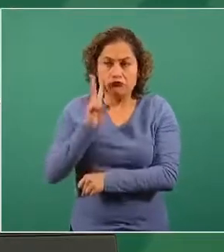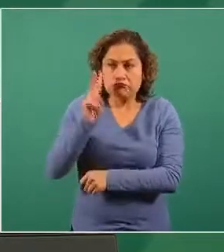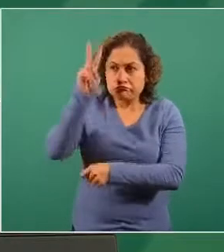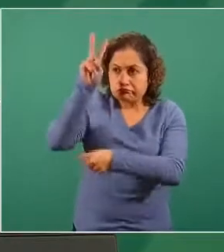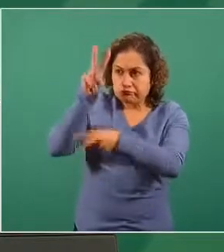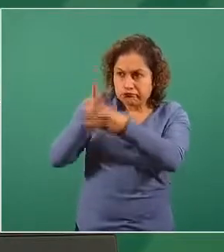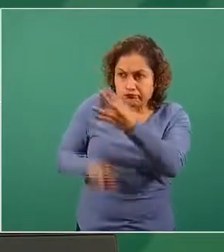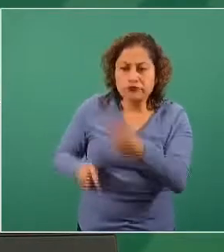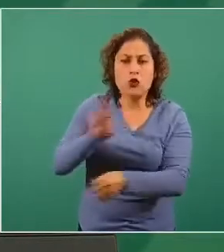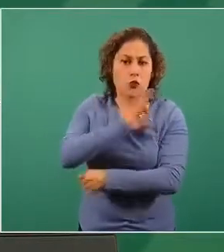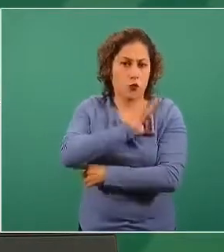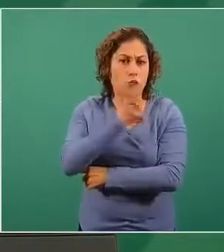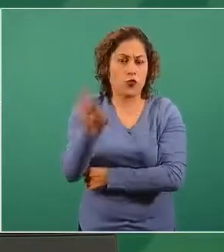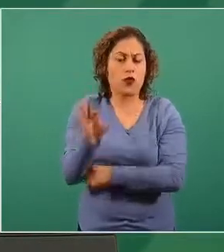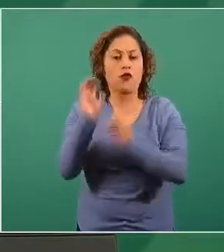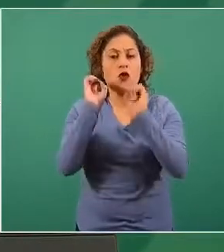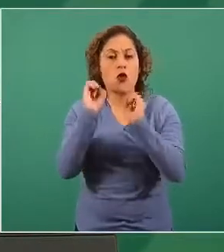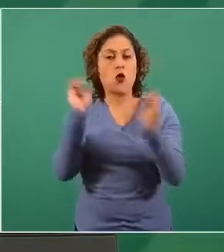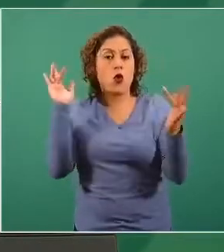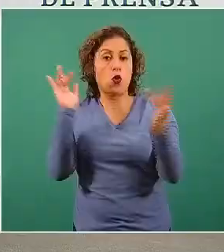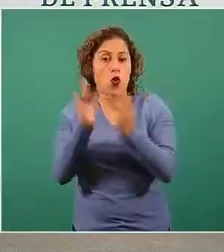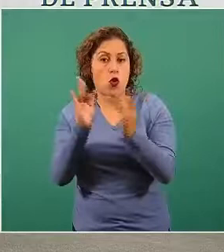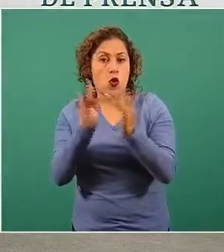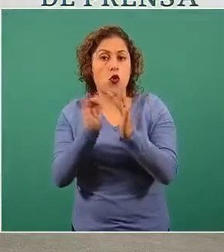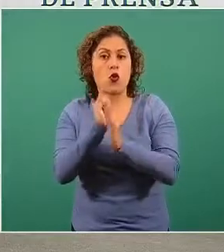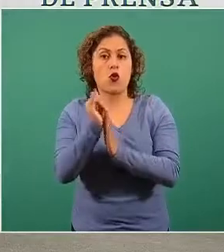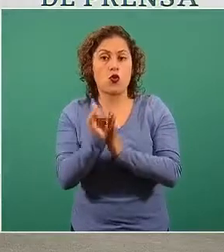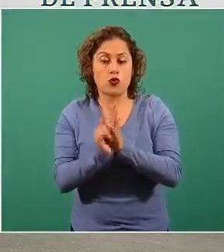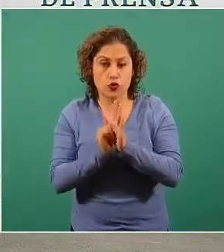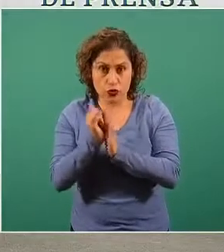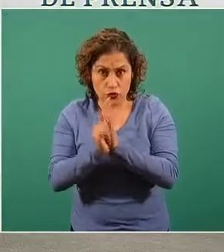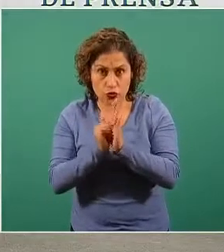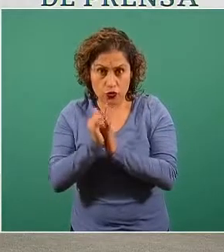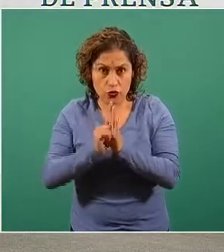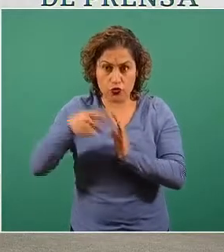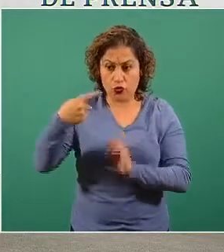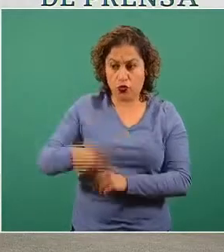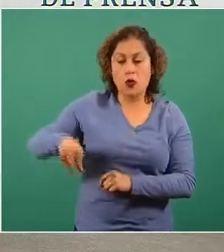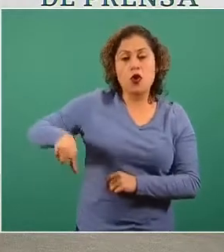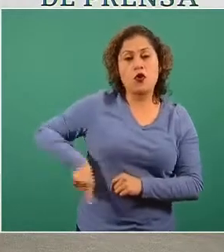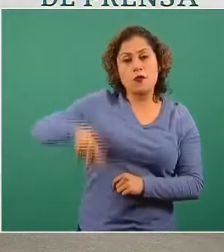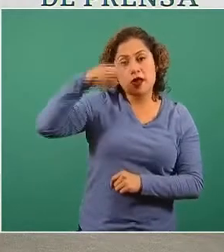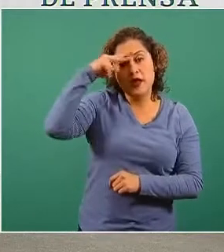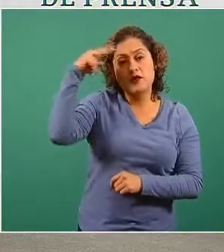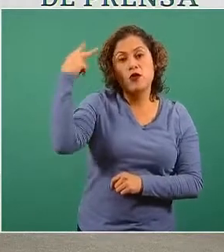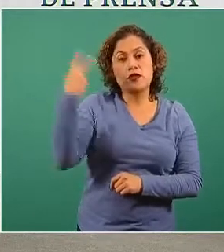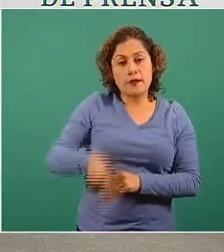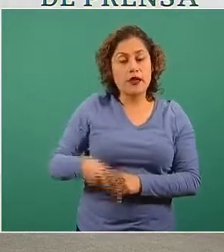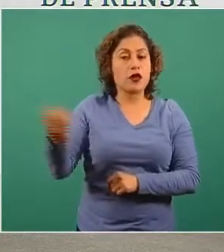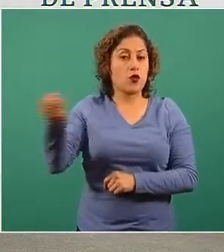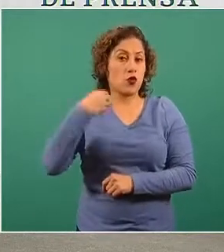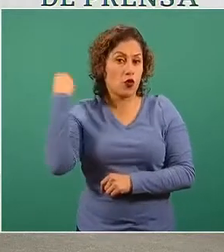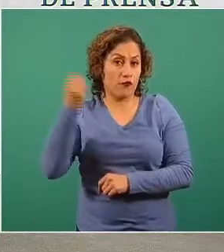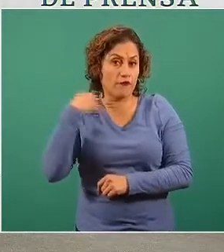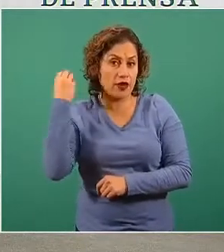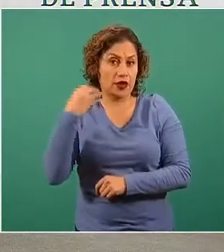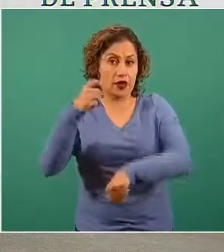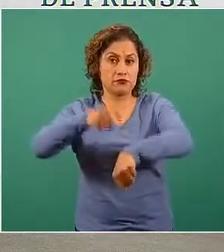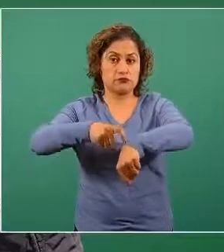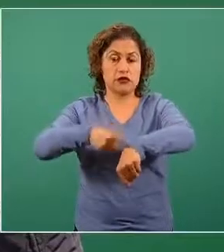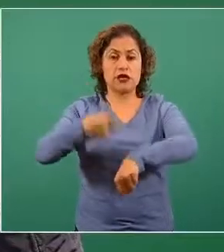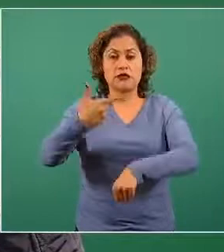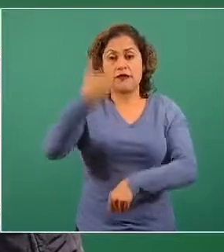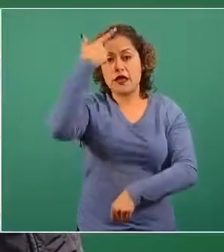través del canal de YouTube del Gobierno de México a las 19 horas todos los días para recibir